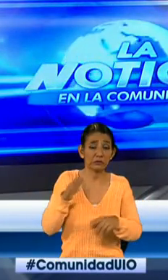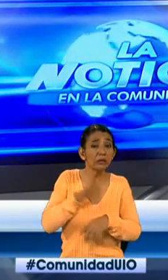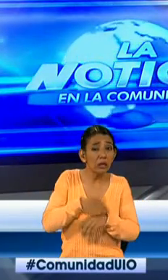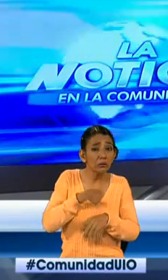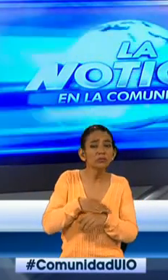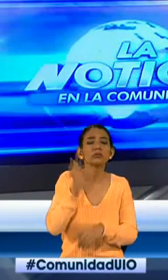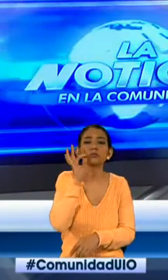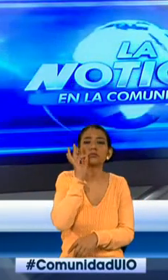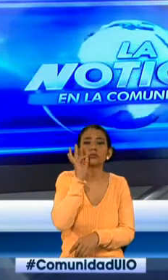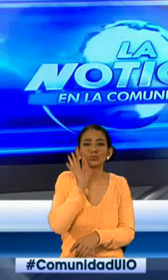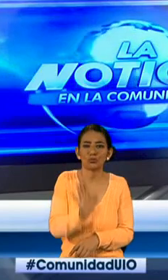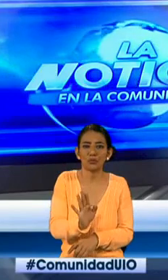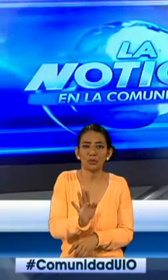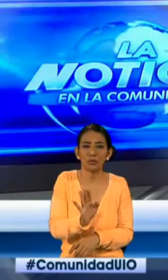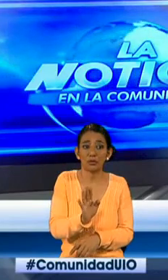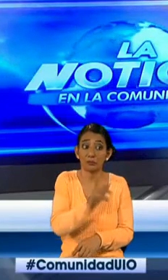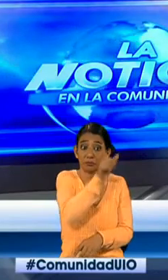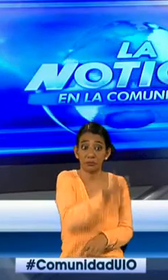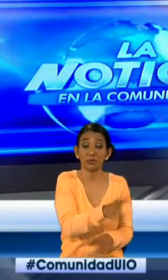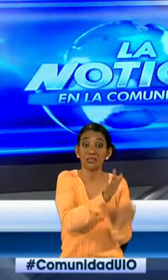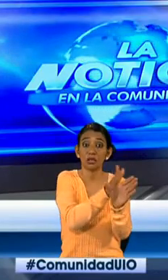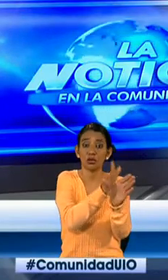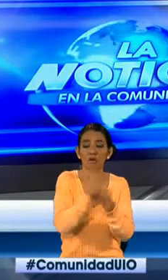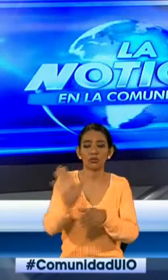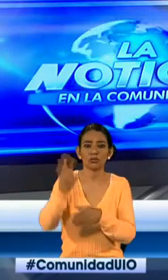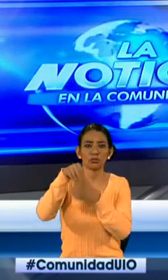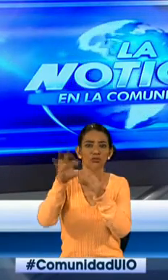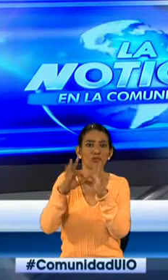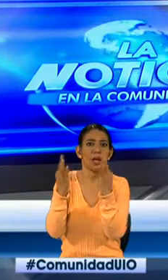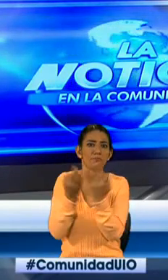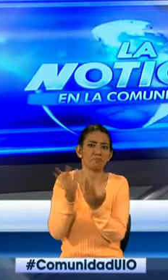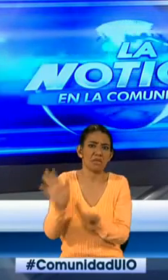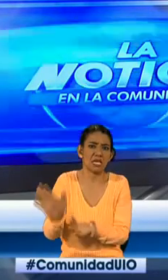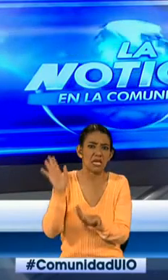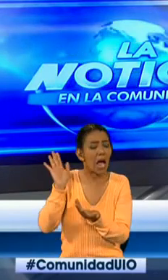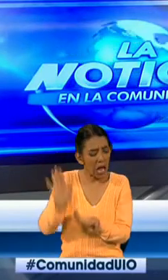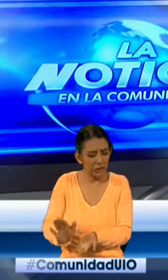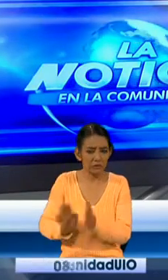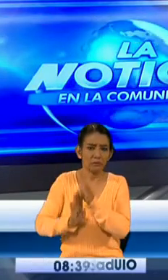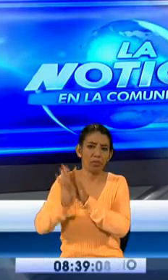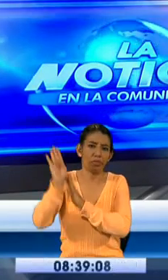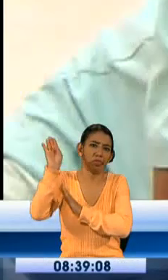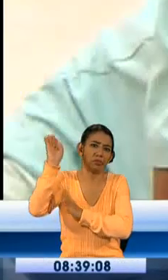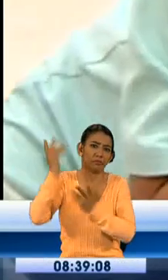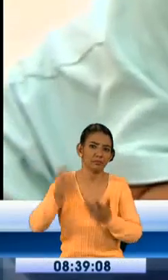de drogas. Para los psicólogos, es el entorno familiar hostil en el que llegan a vivir.